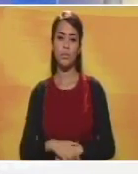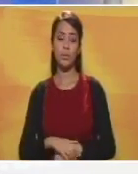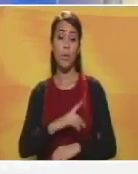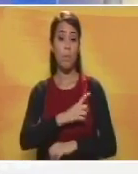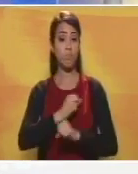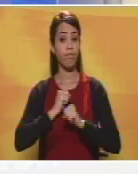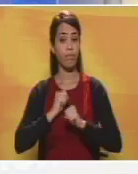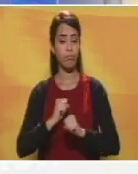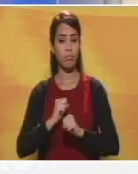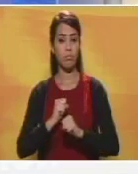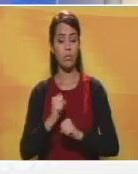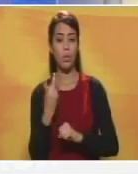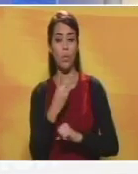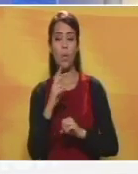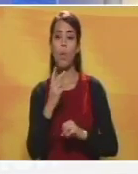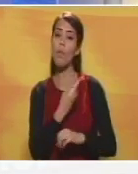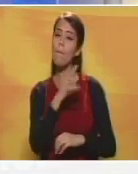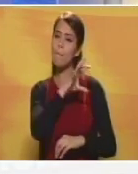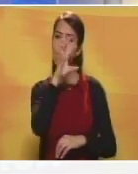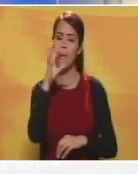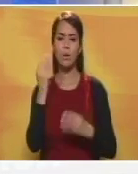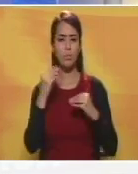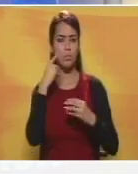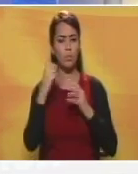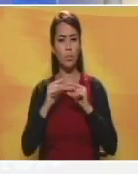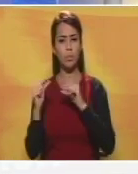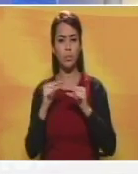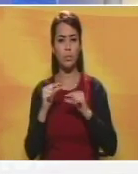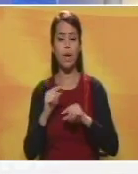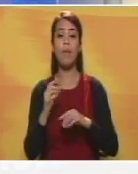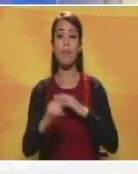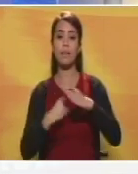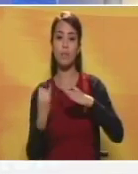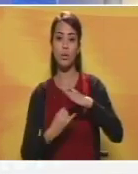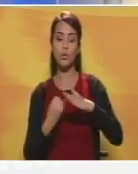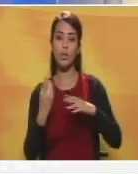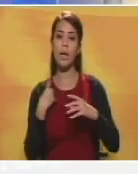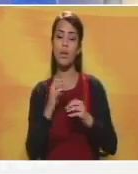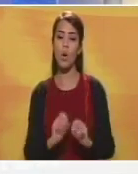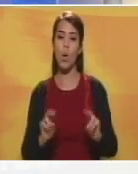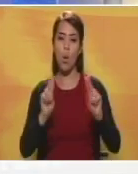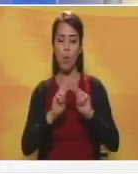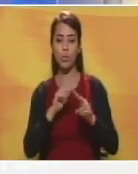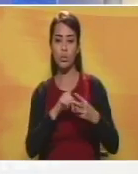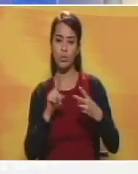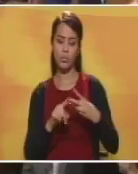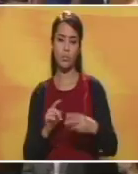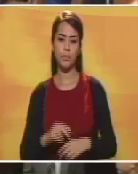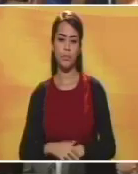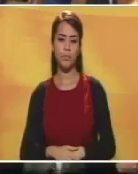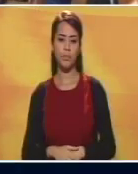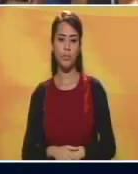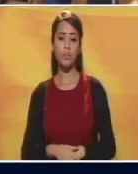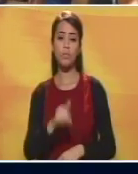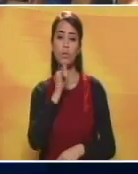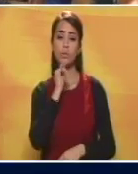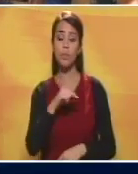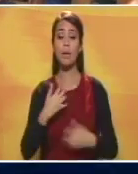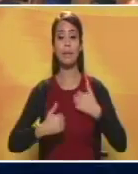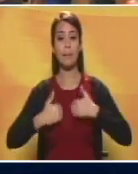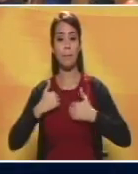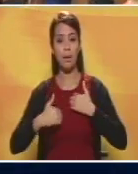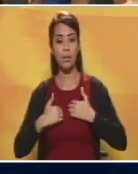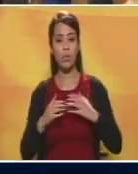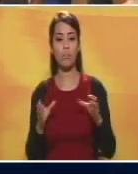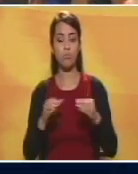fuerte multilateralismo que implica la decadencia de instituciones como la ONU y la OTAN. Macron lo indicó que este miércoles